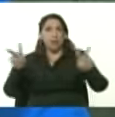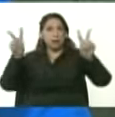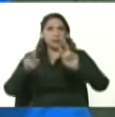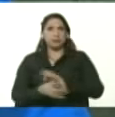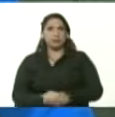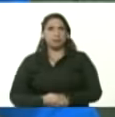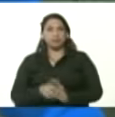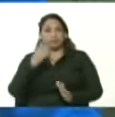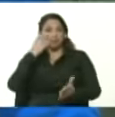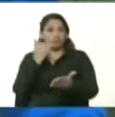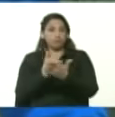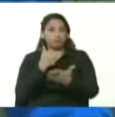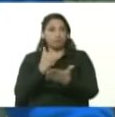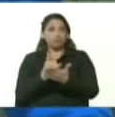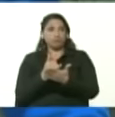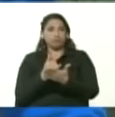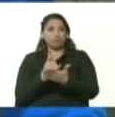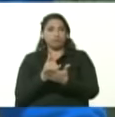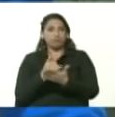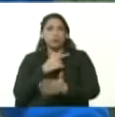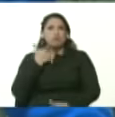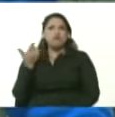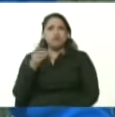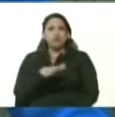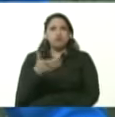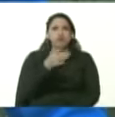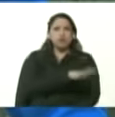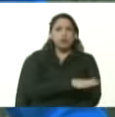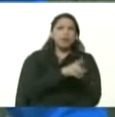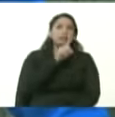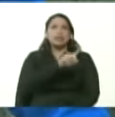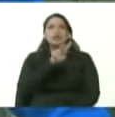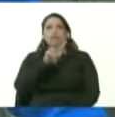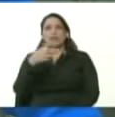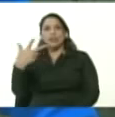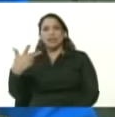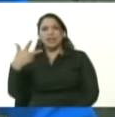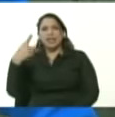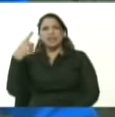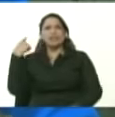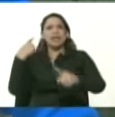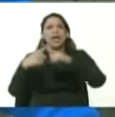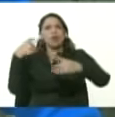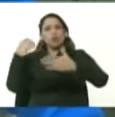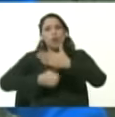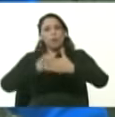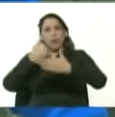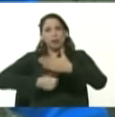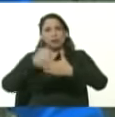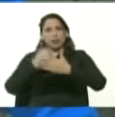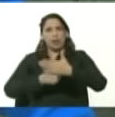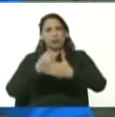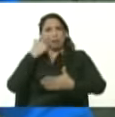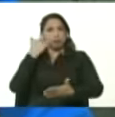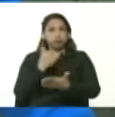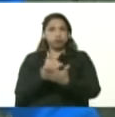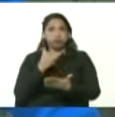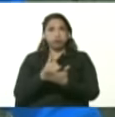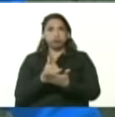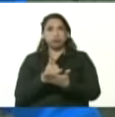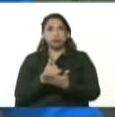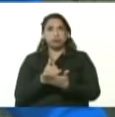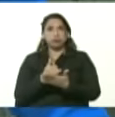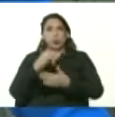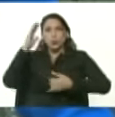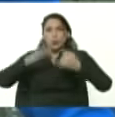ha verificado el asesinato de 123 excombatientes, ha verificado que en el